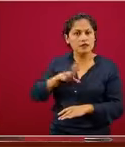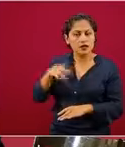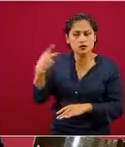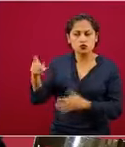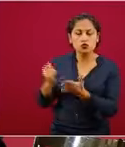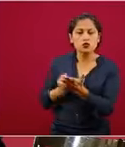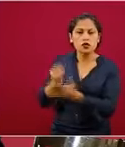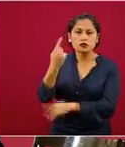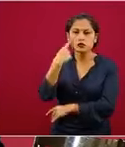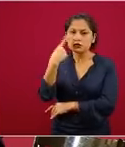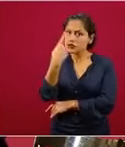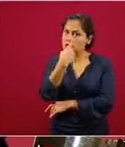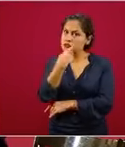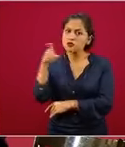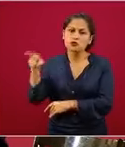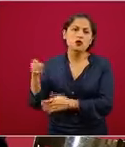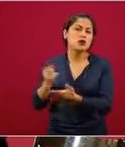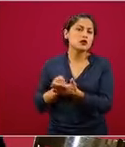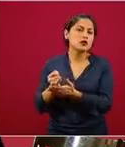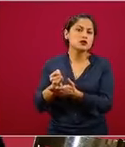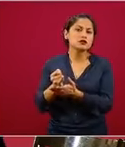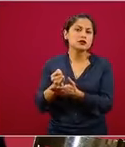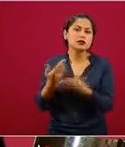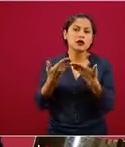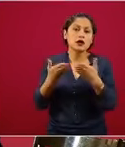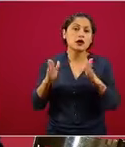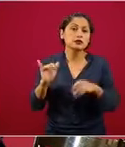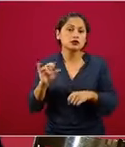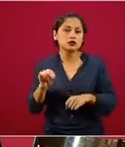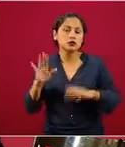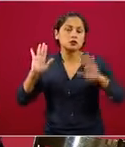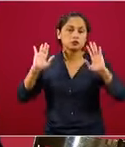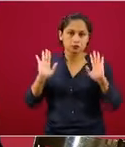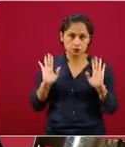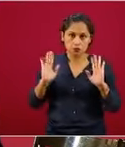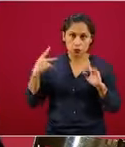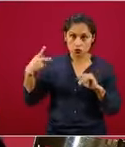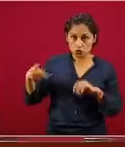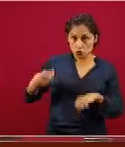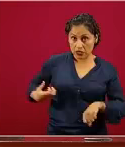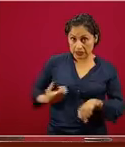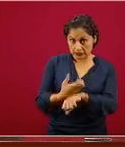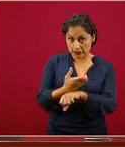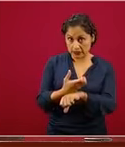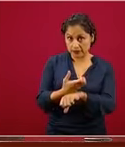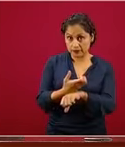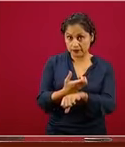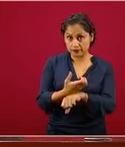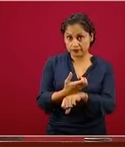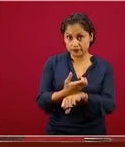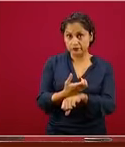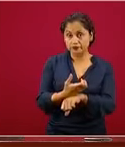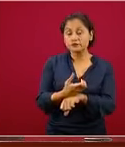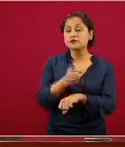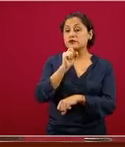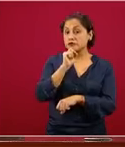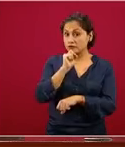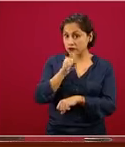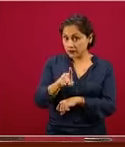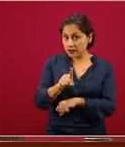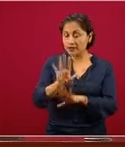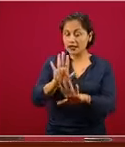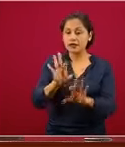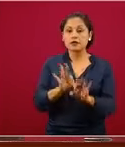no abrir los espacios correspondientes en el estado y valorar, justo lo que dije al